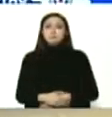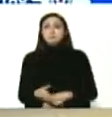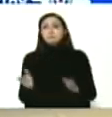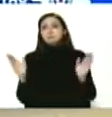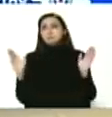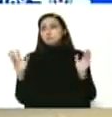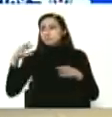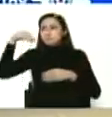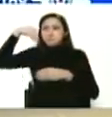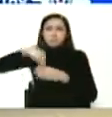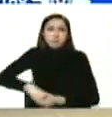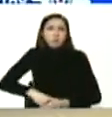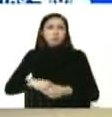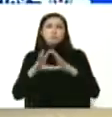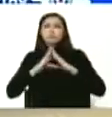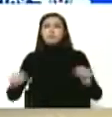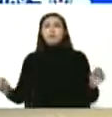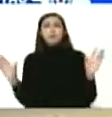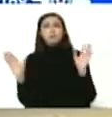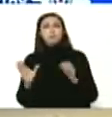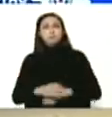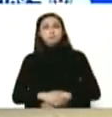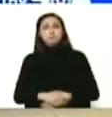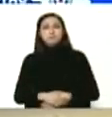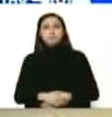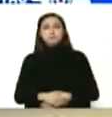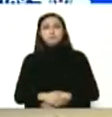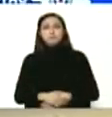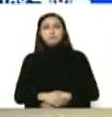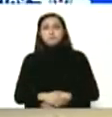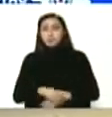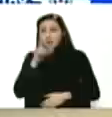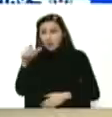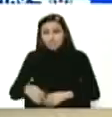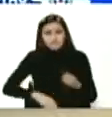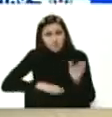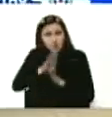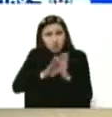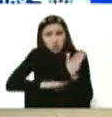metieron ahí la familia de todo el mundo. Y de la producción,